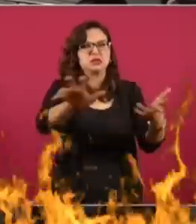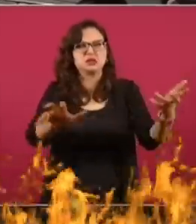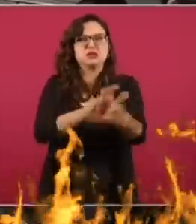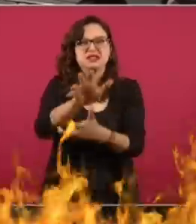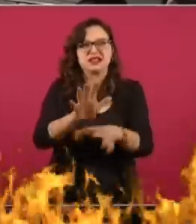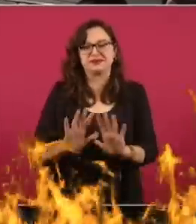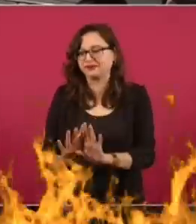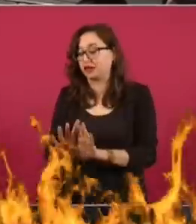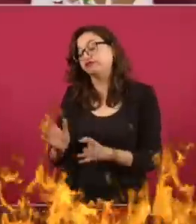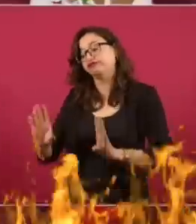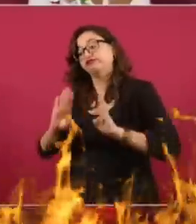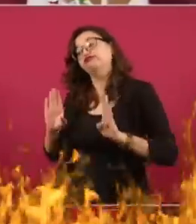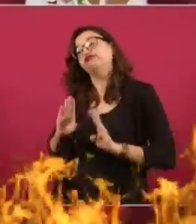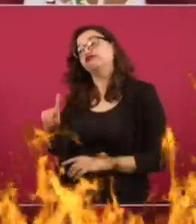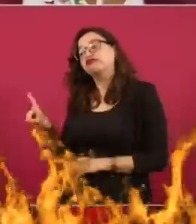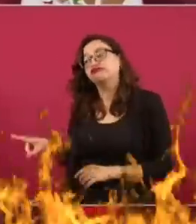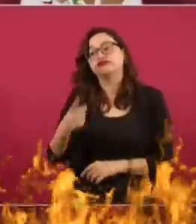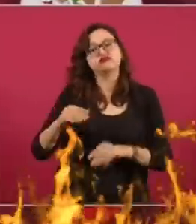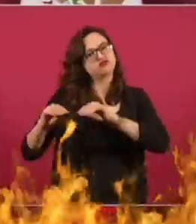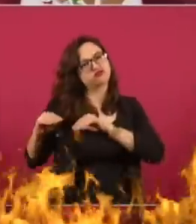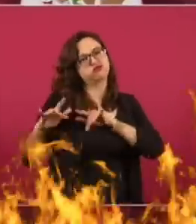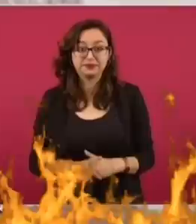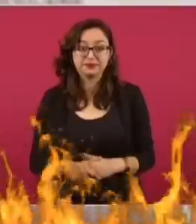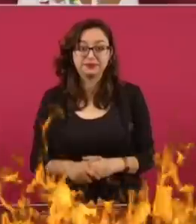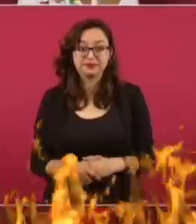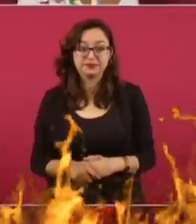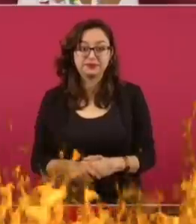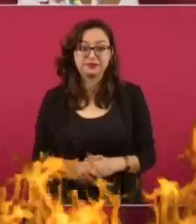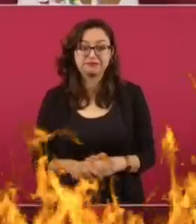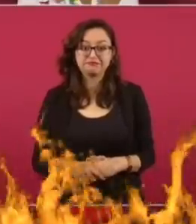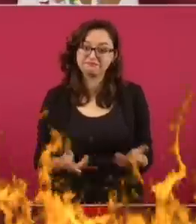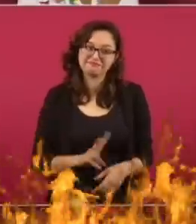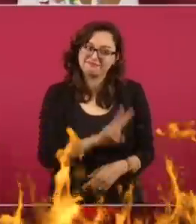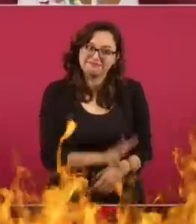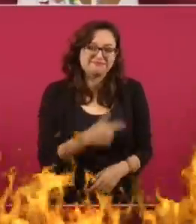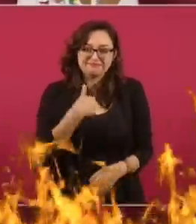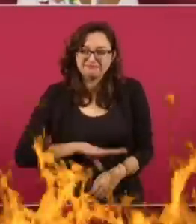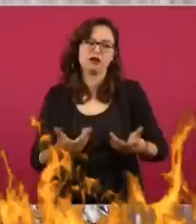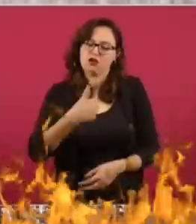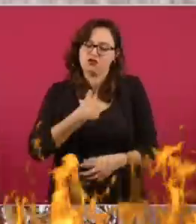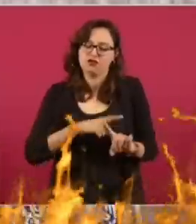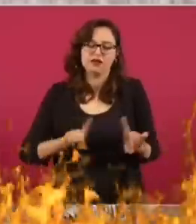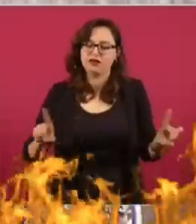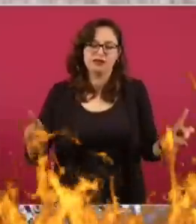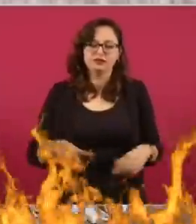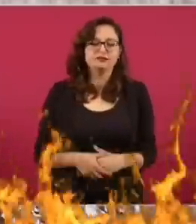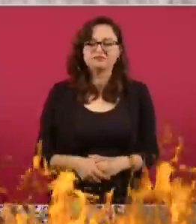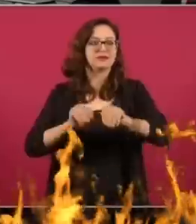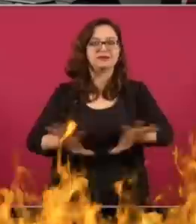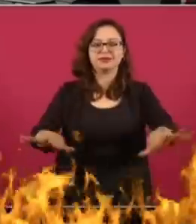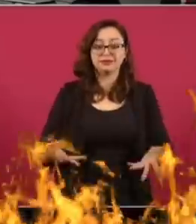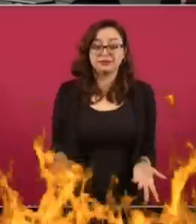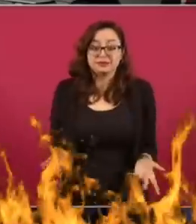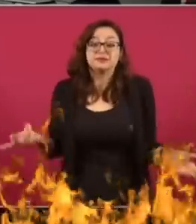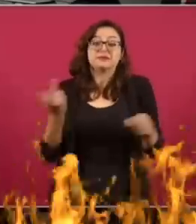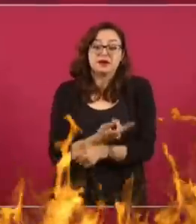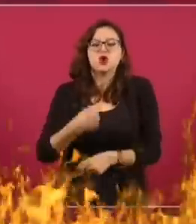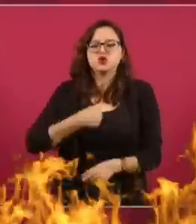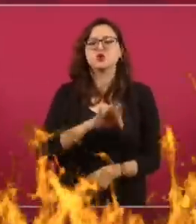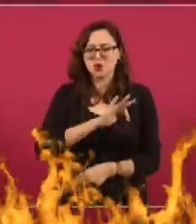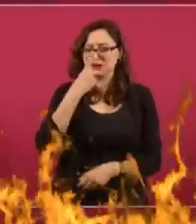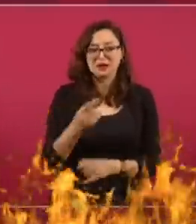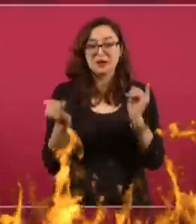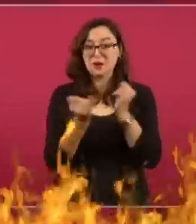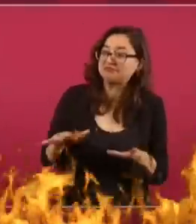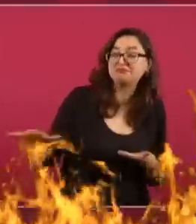justifica la militarización decretada por AMLO. Esto sí calienta. Cree que soy Calderón. Afortunadamente, la gente está